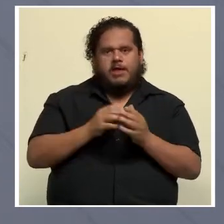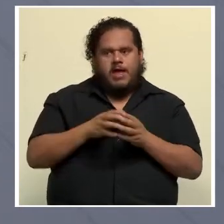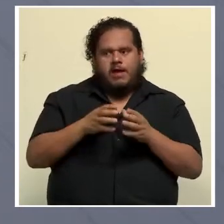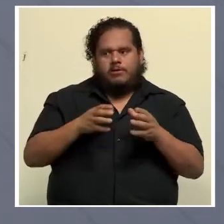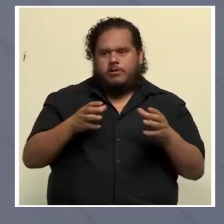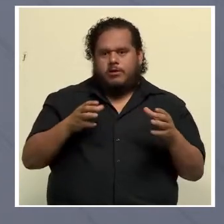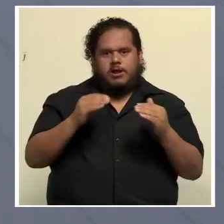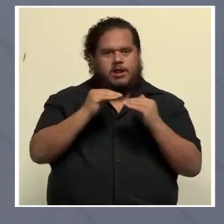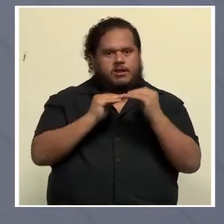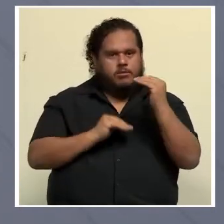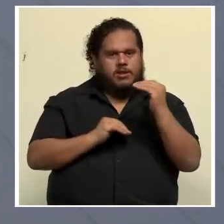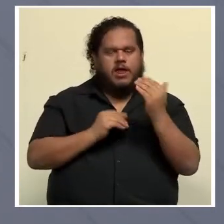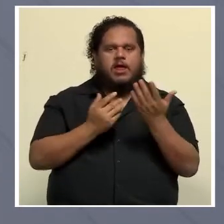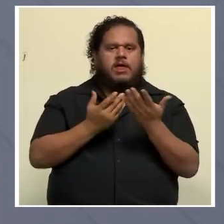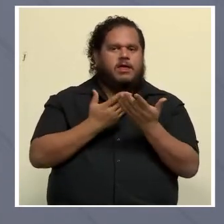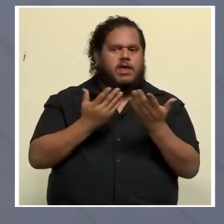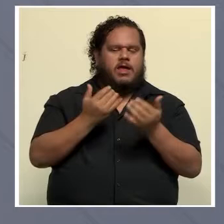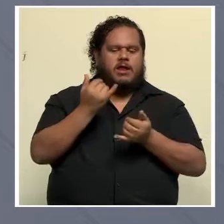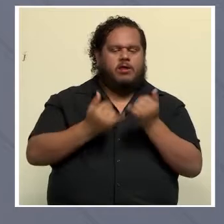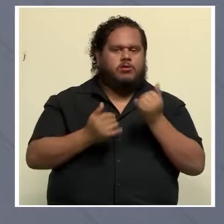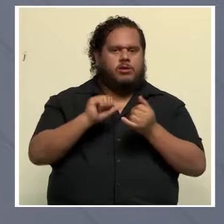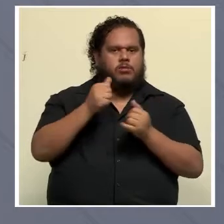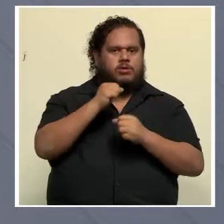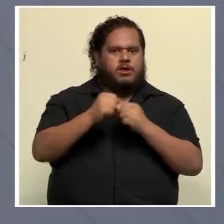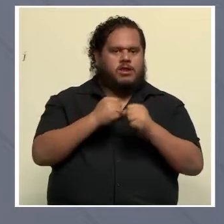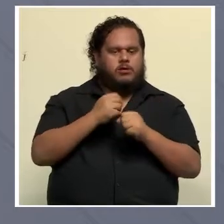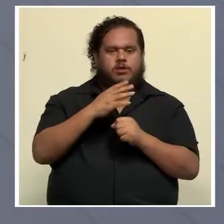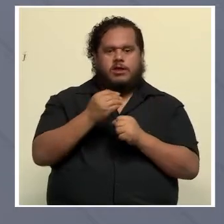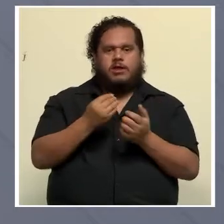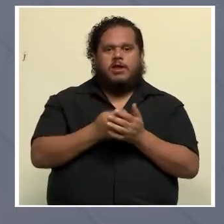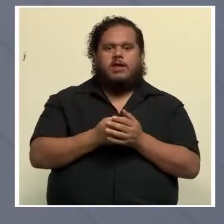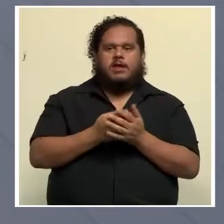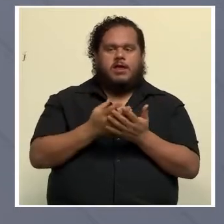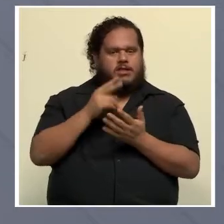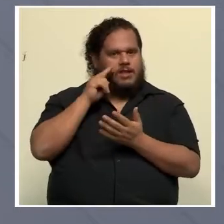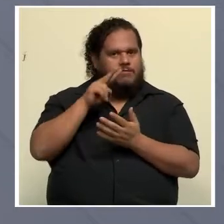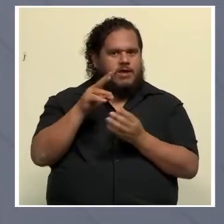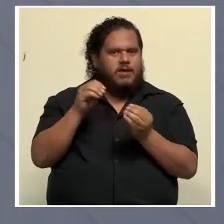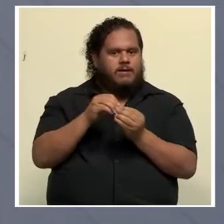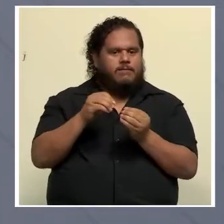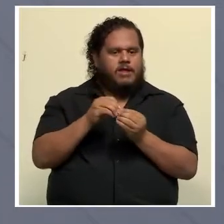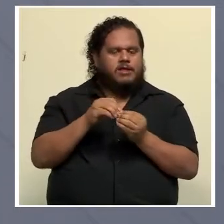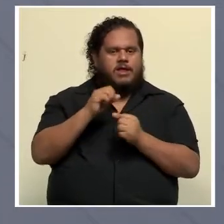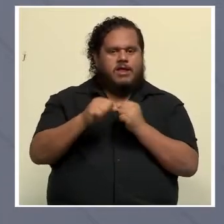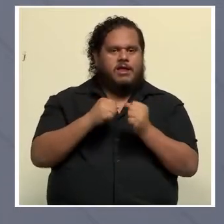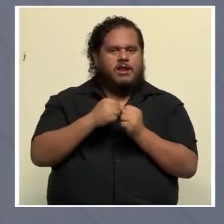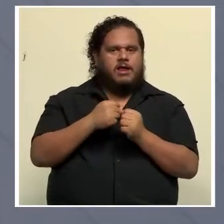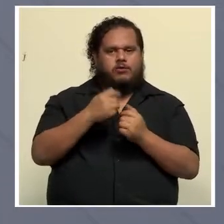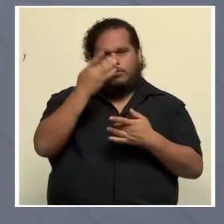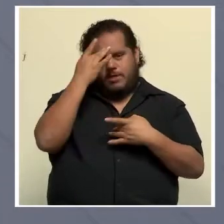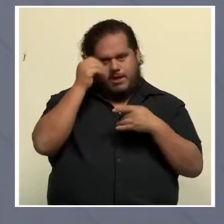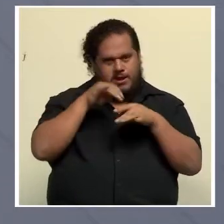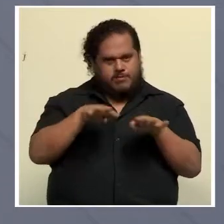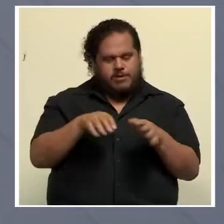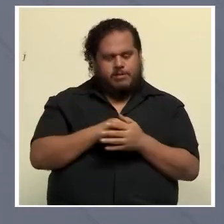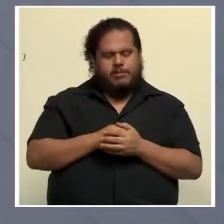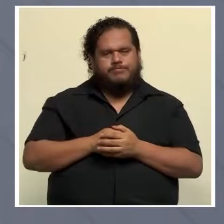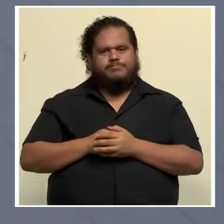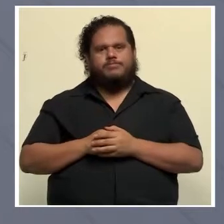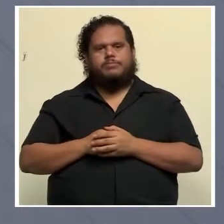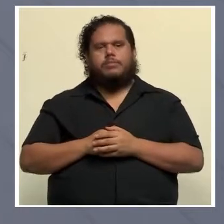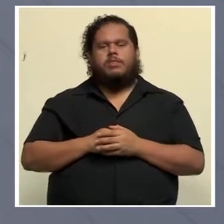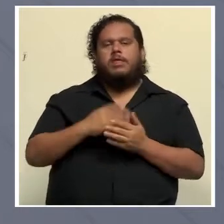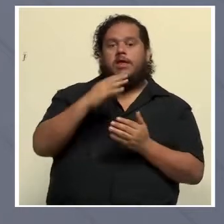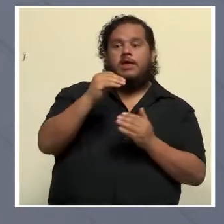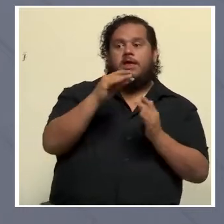aumentando la desigualdad, una tendencia creciente en la última década y que por supuesto se exacerbó un poco más en el año de la pandemia. Y